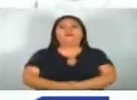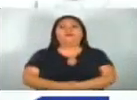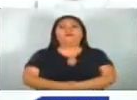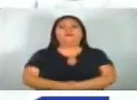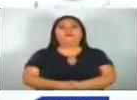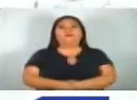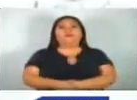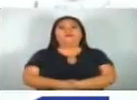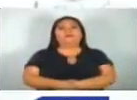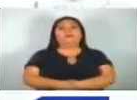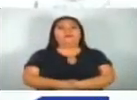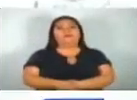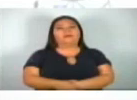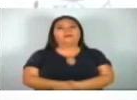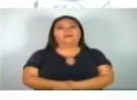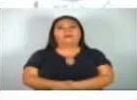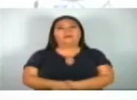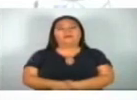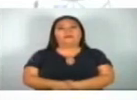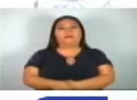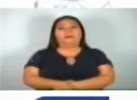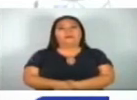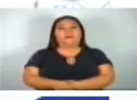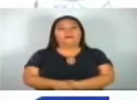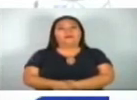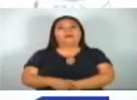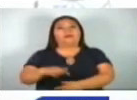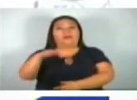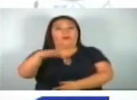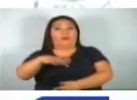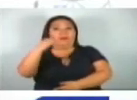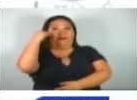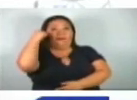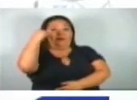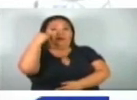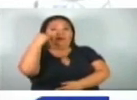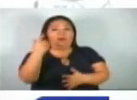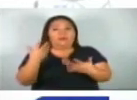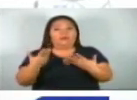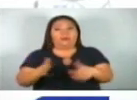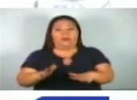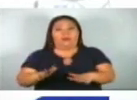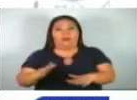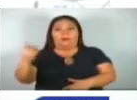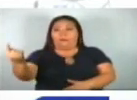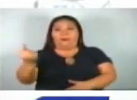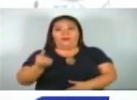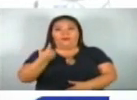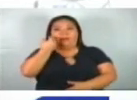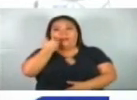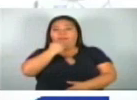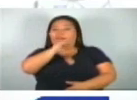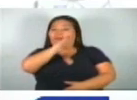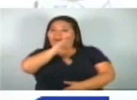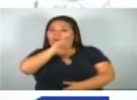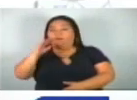incremento de casos de manera importante de pacientes que nos consultan a nivel